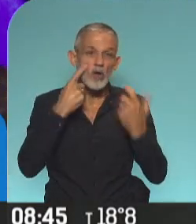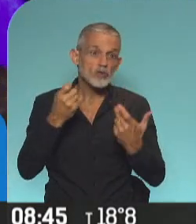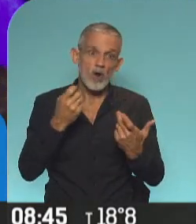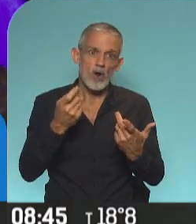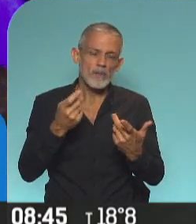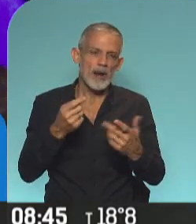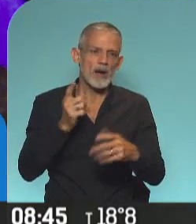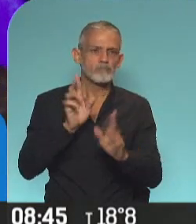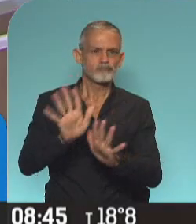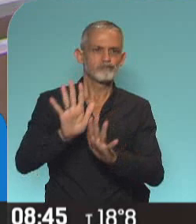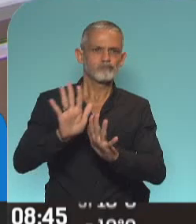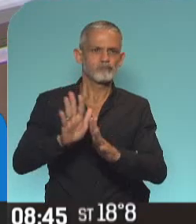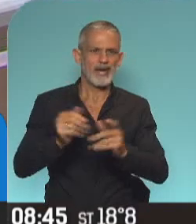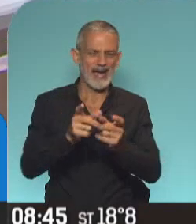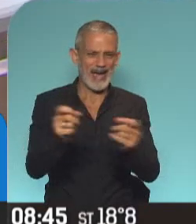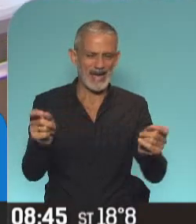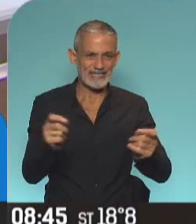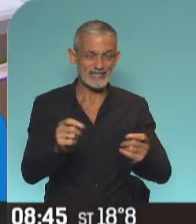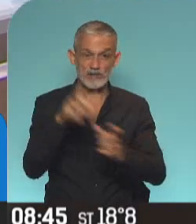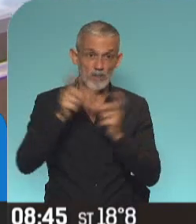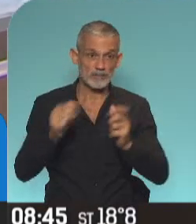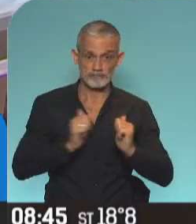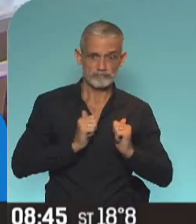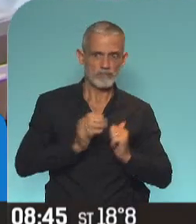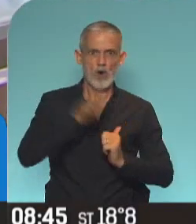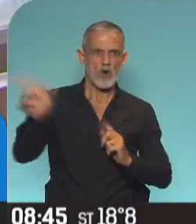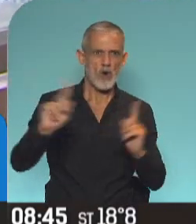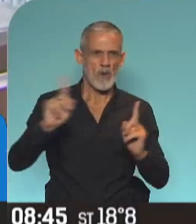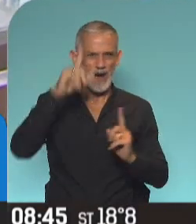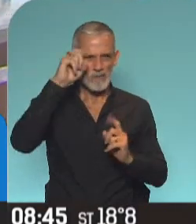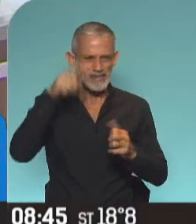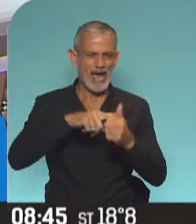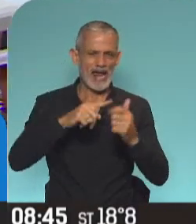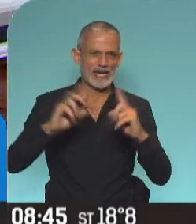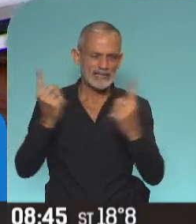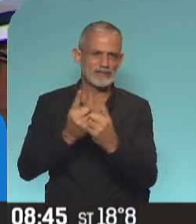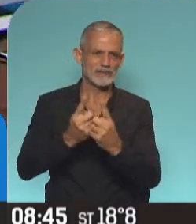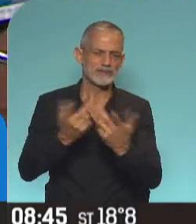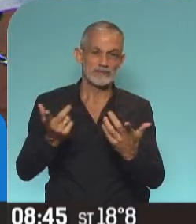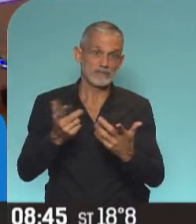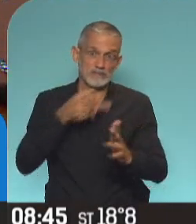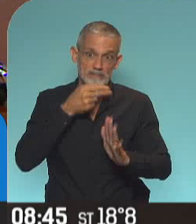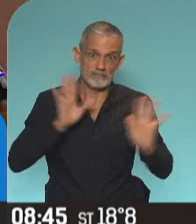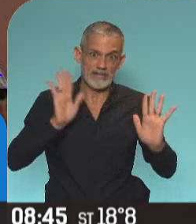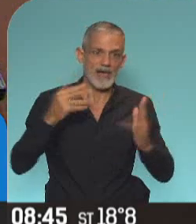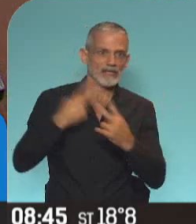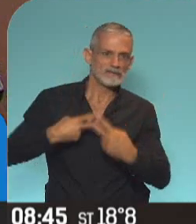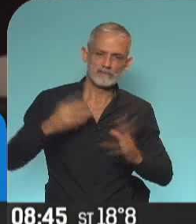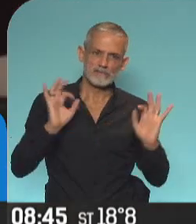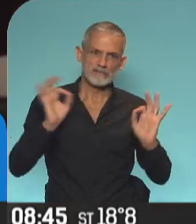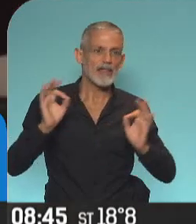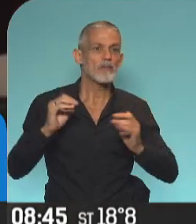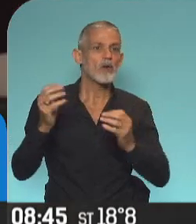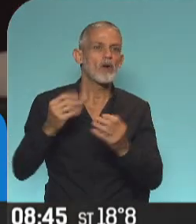cáncer claro es increíble doctor no mucha gente no concurrió a las diferentes clínicas sanatorios hospitales para hacerse los chequeos justamente por temor a un contagio